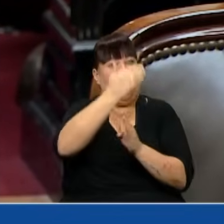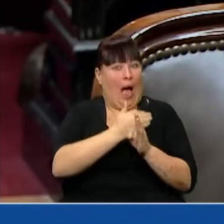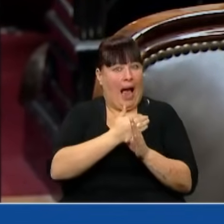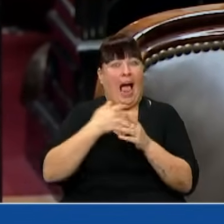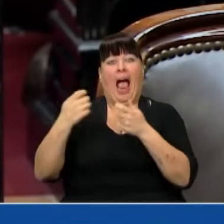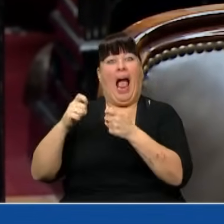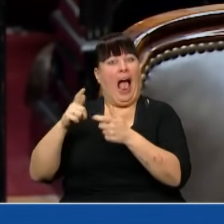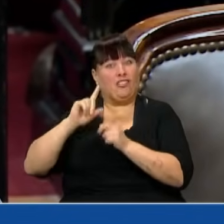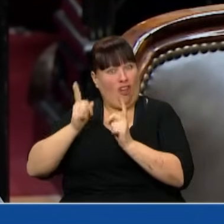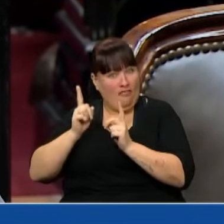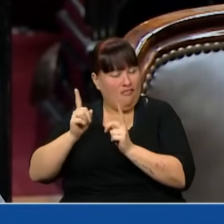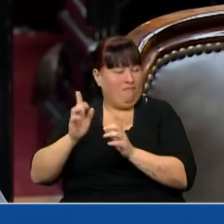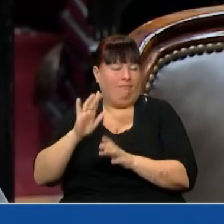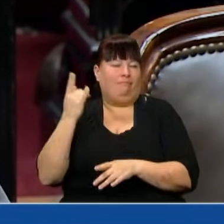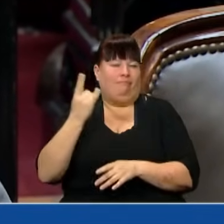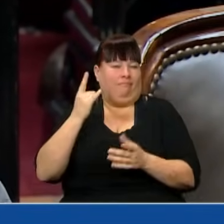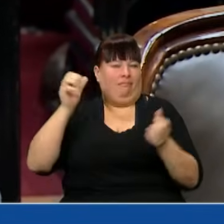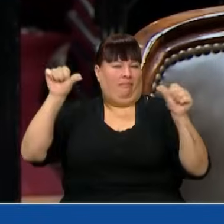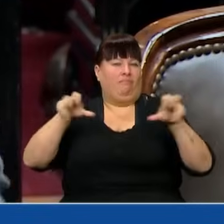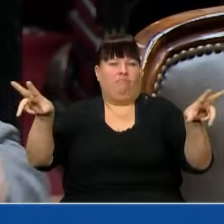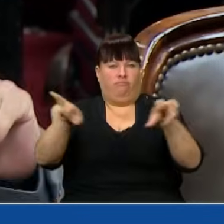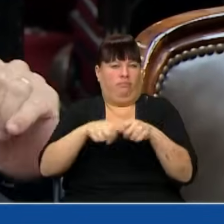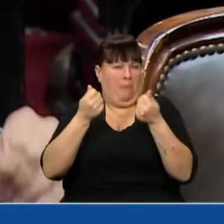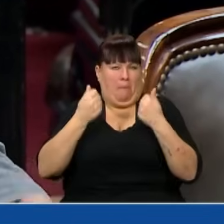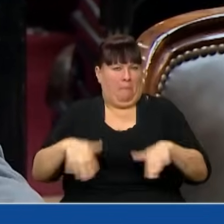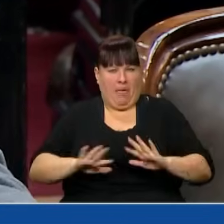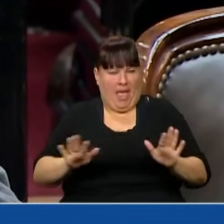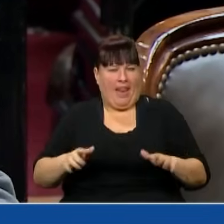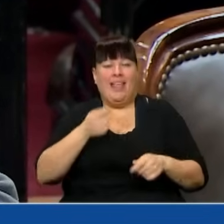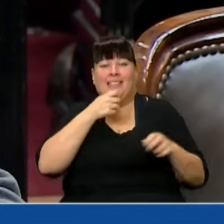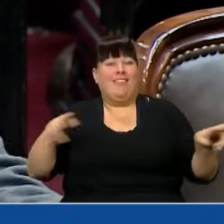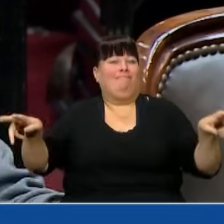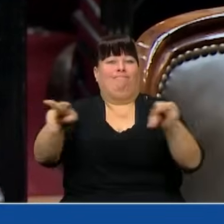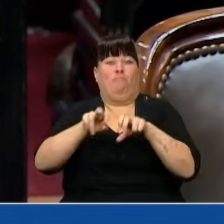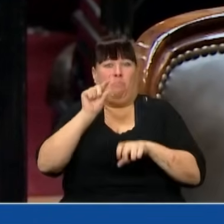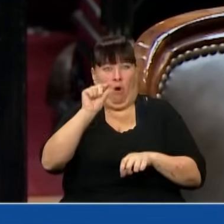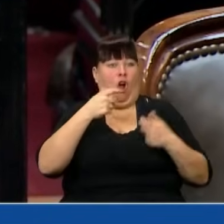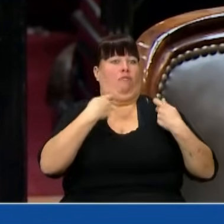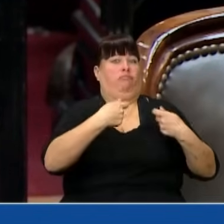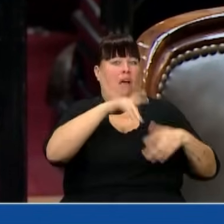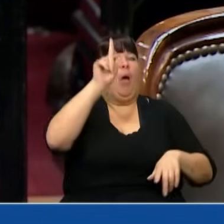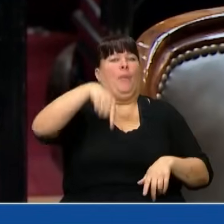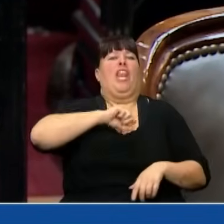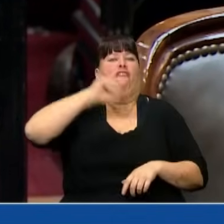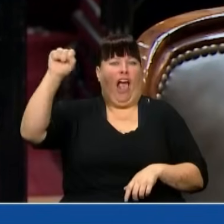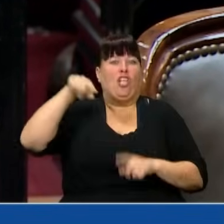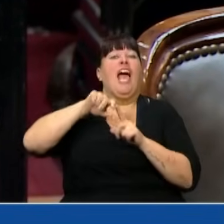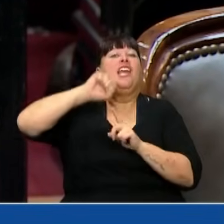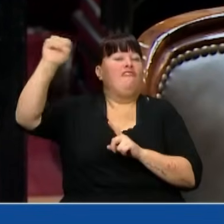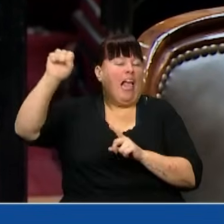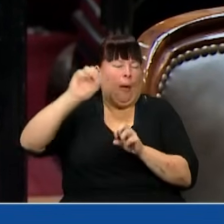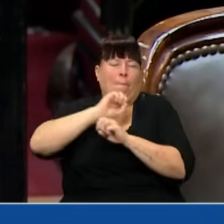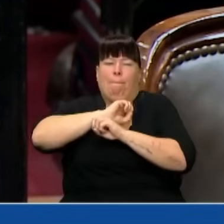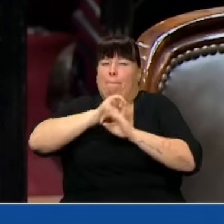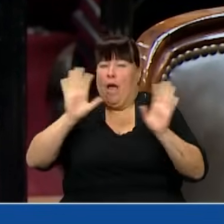el gasto es puro déficit fiscal. Y déficit fiscal es inflación. Y la inflación es el